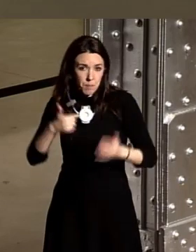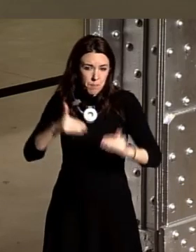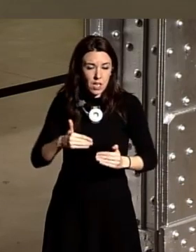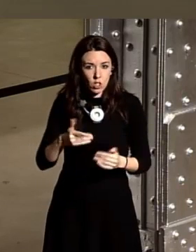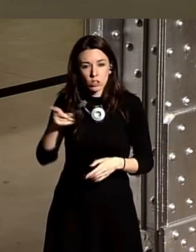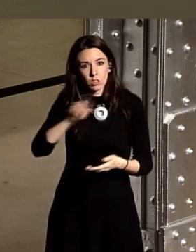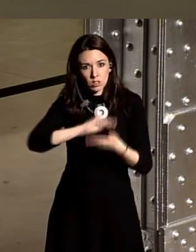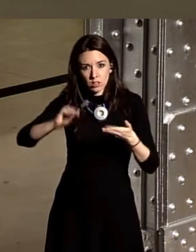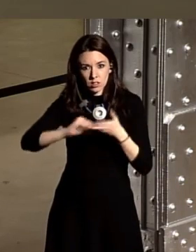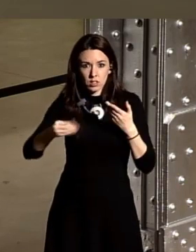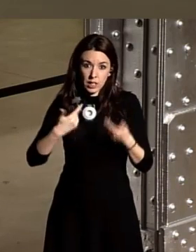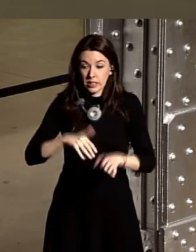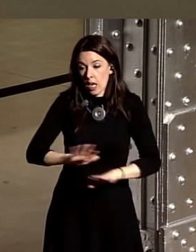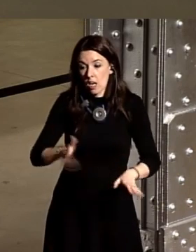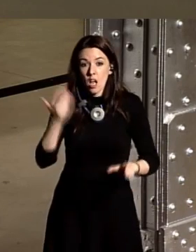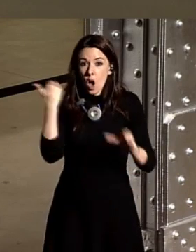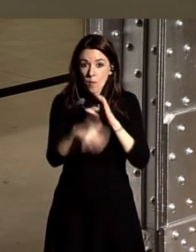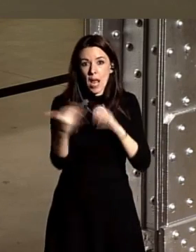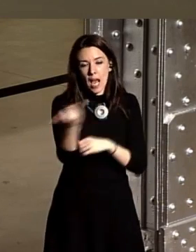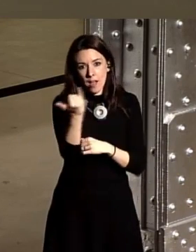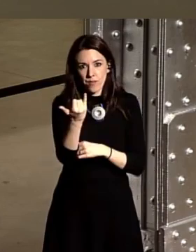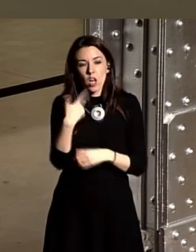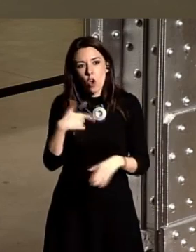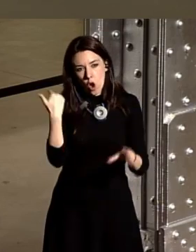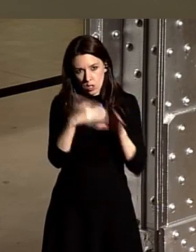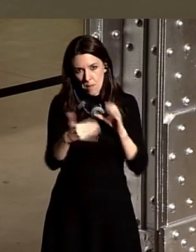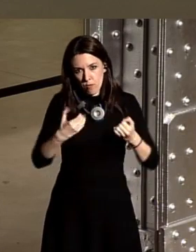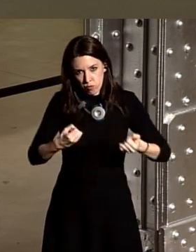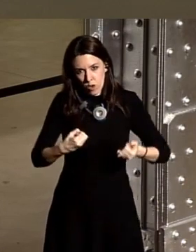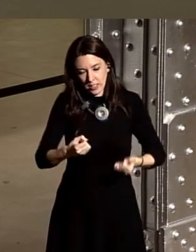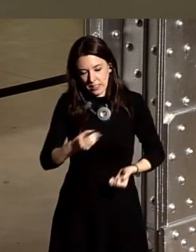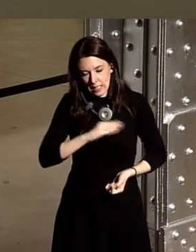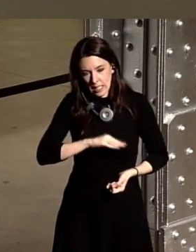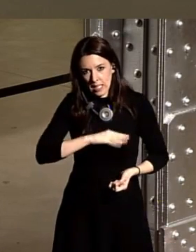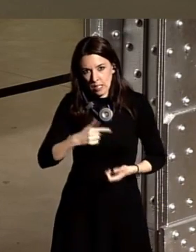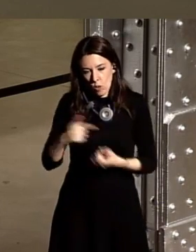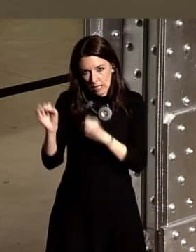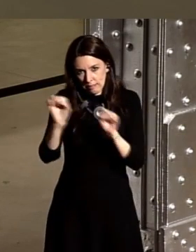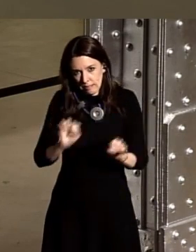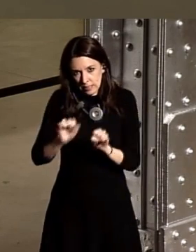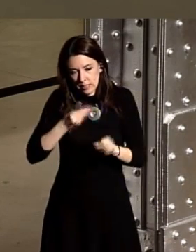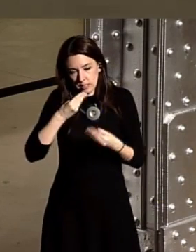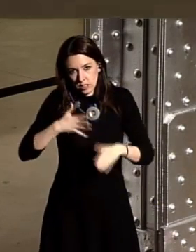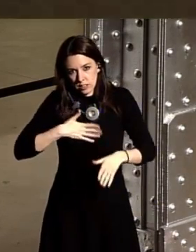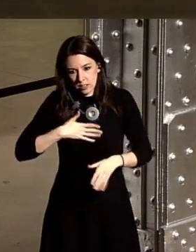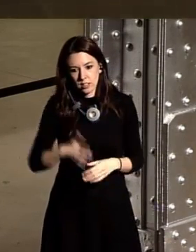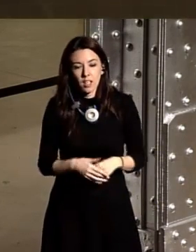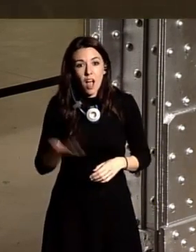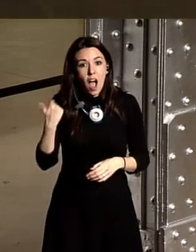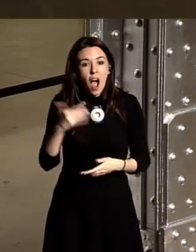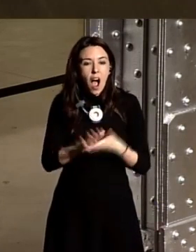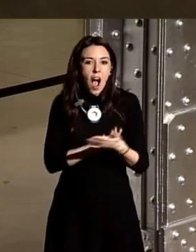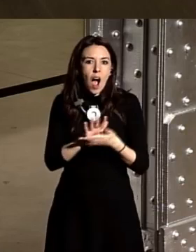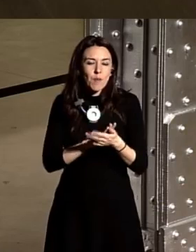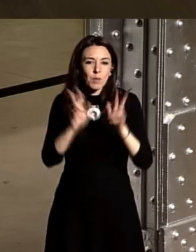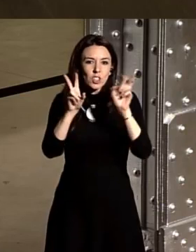Escribiste un email a Sí. tu jefe. No, era un email bastante fuerte, no sé. Defendiendo. Sí. Antes hablábamos